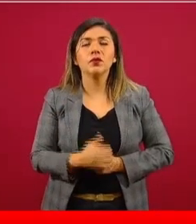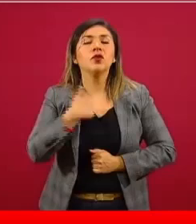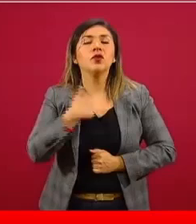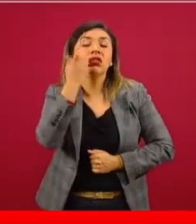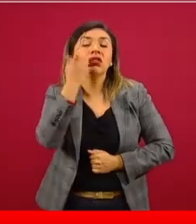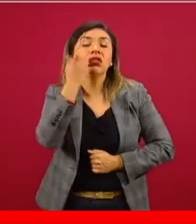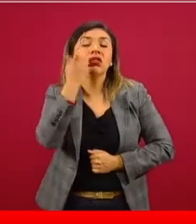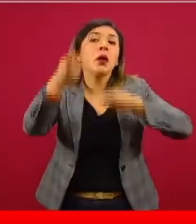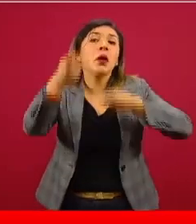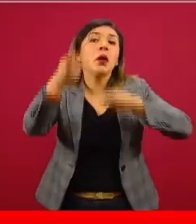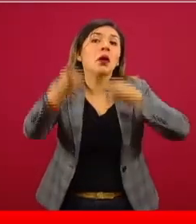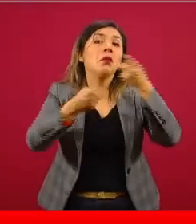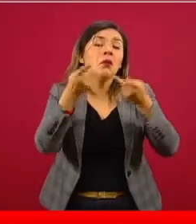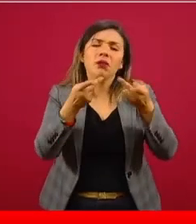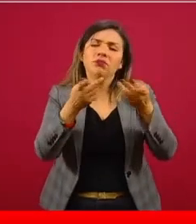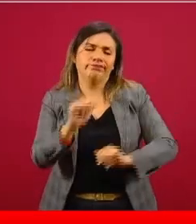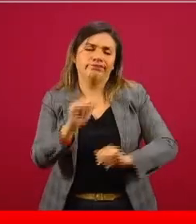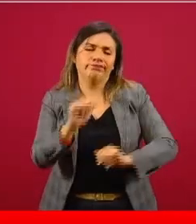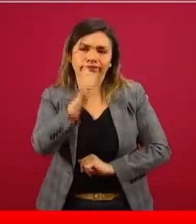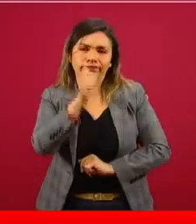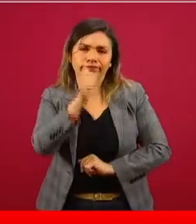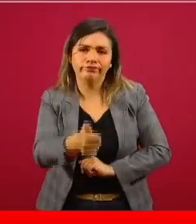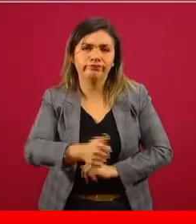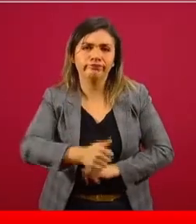adelantar nada.